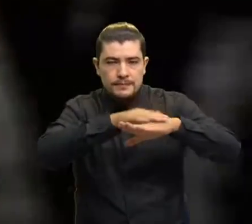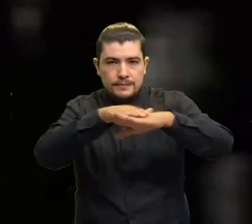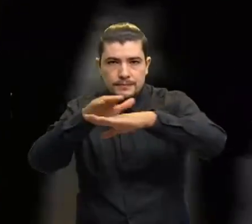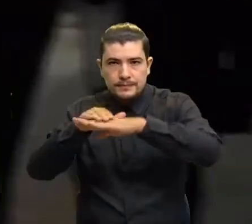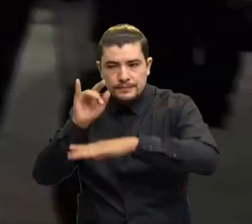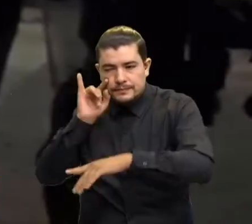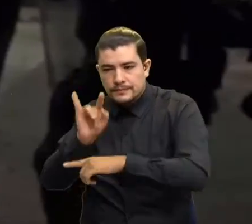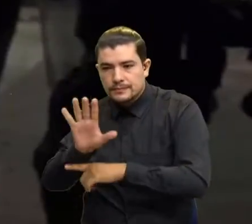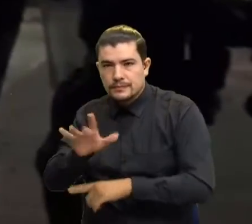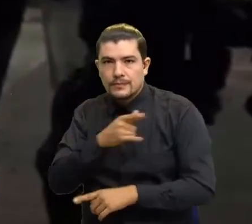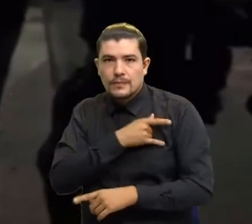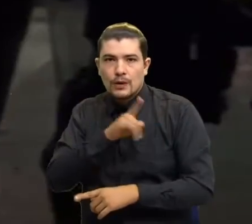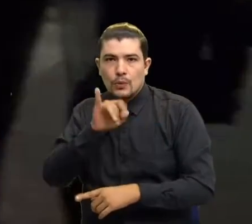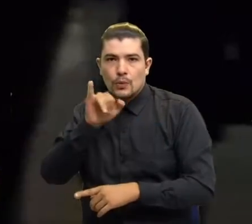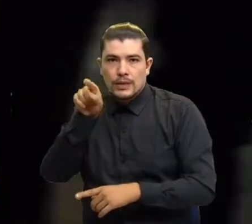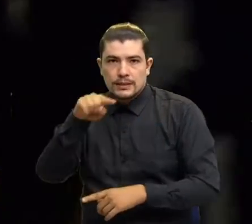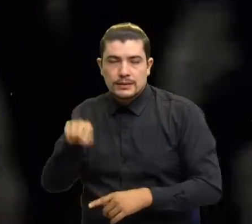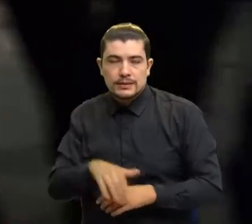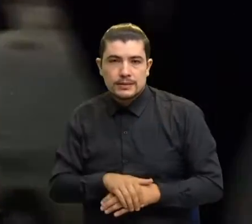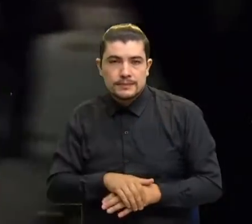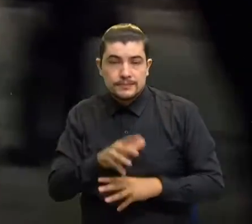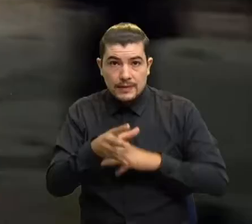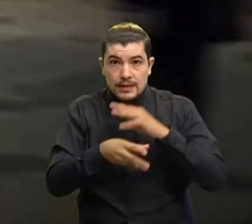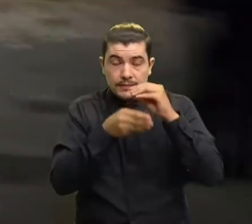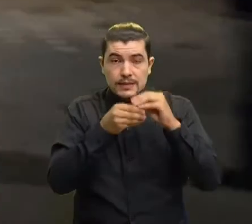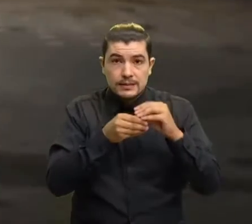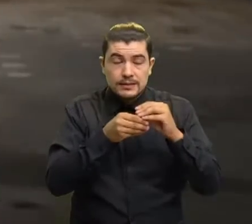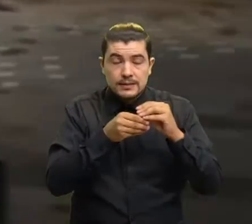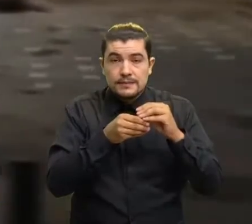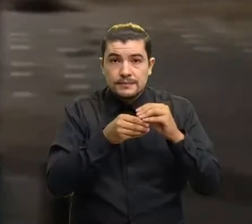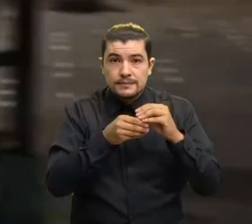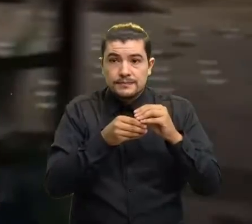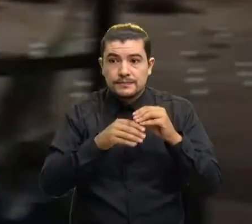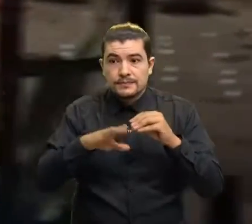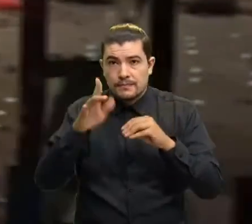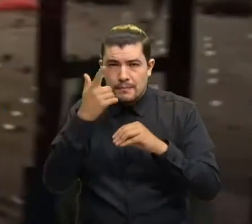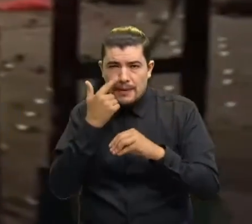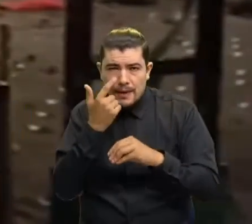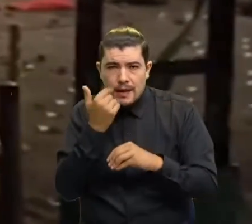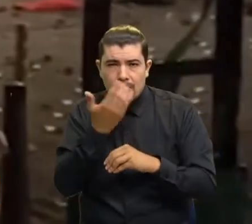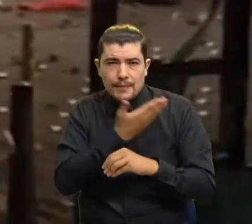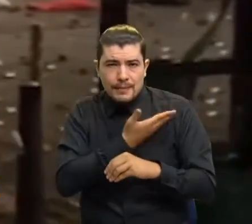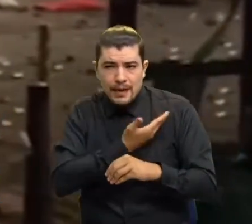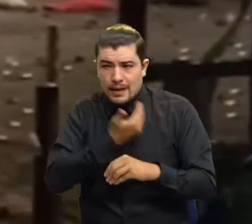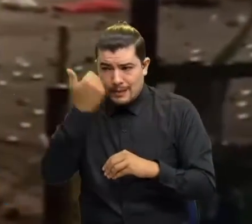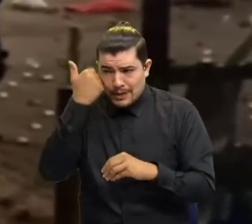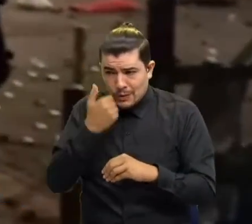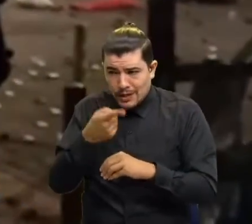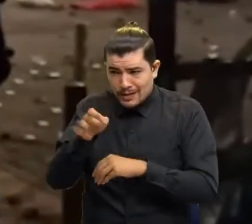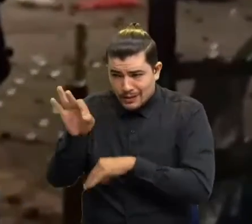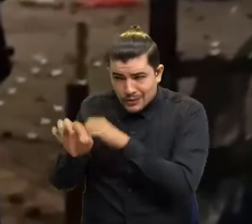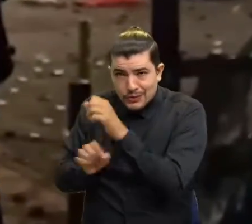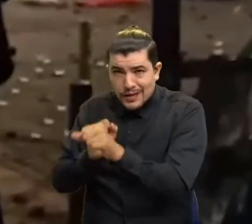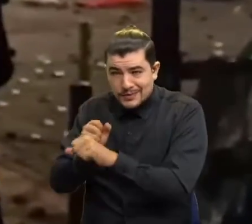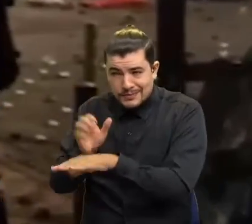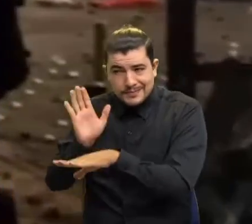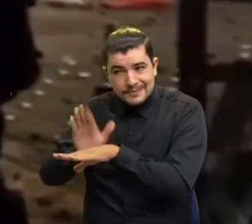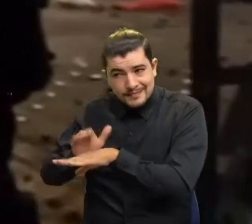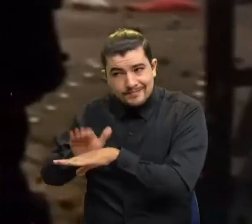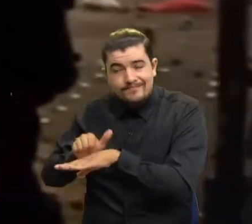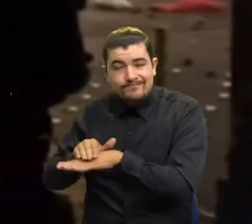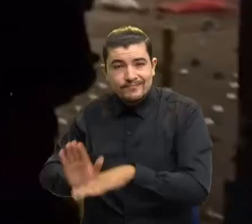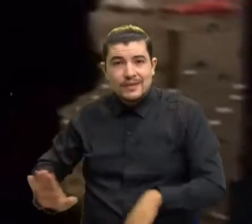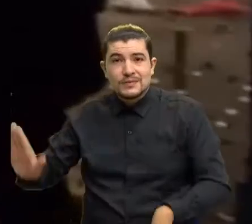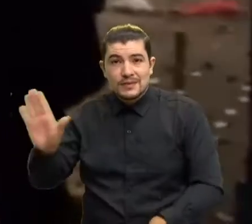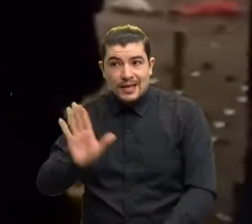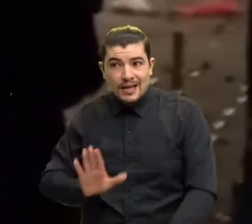Universidad Industrial de Santander. Además, hicieron un llamado a los padres de familia de los menores involucrados en las protestas para que